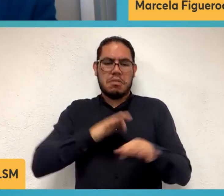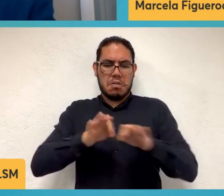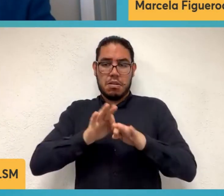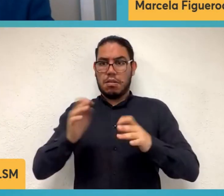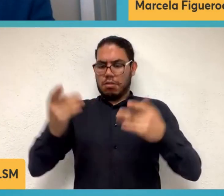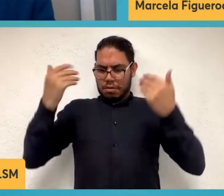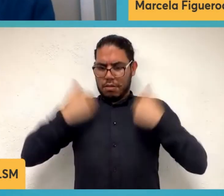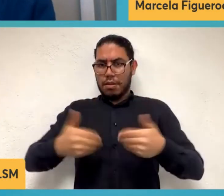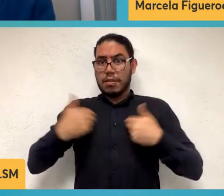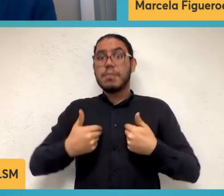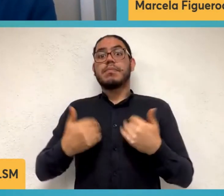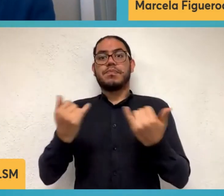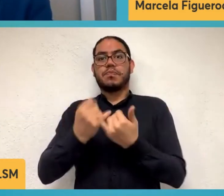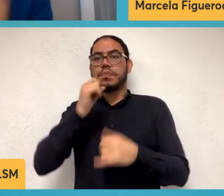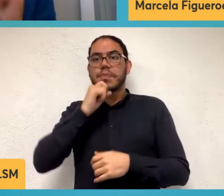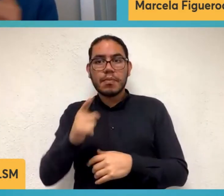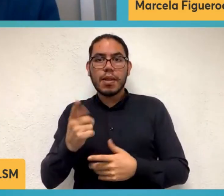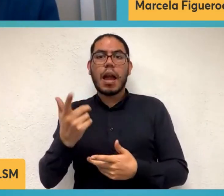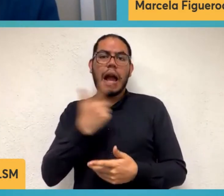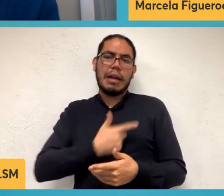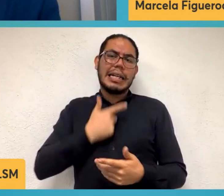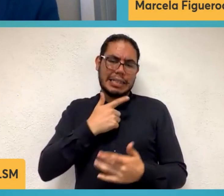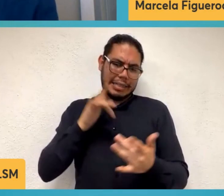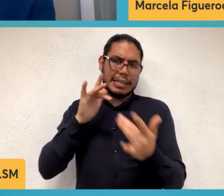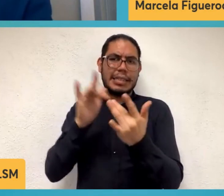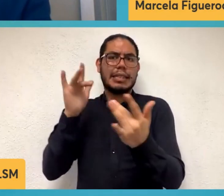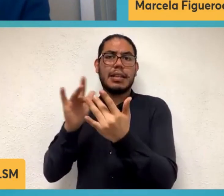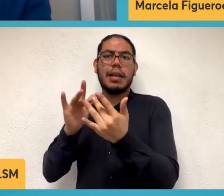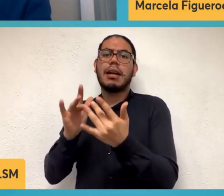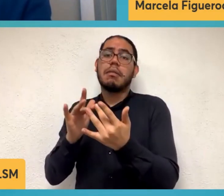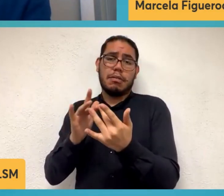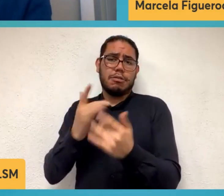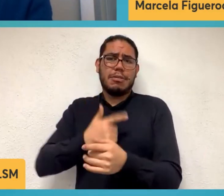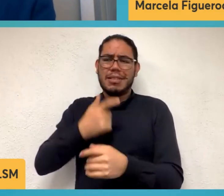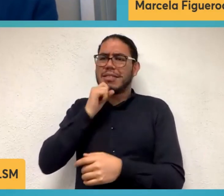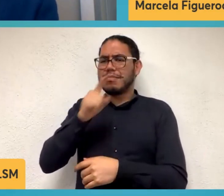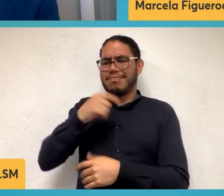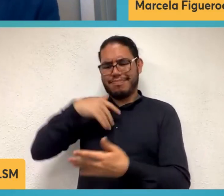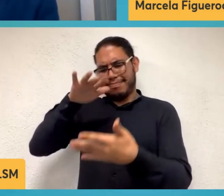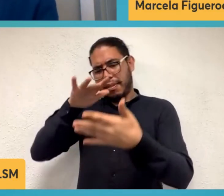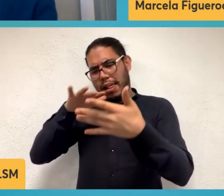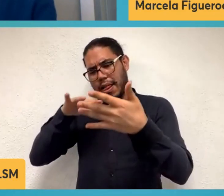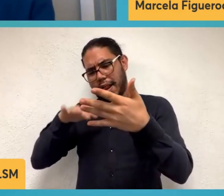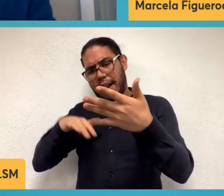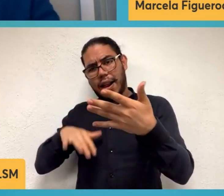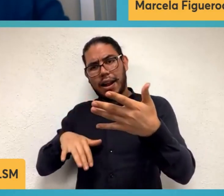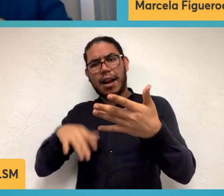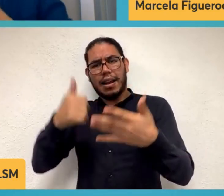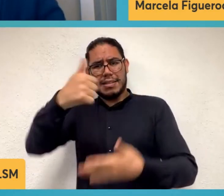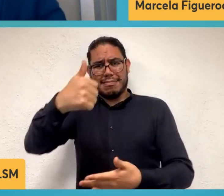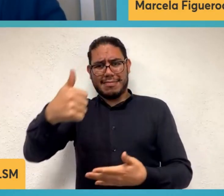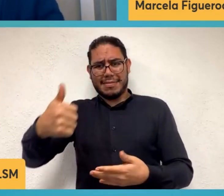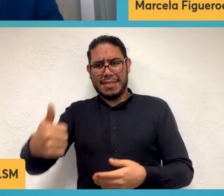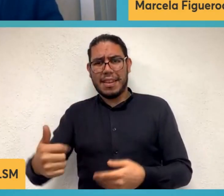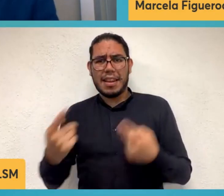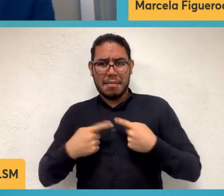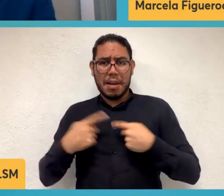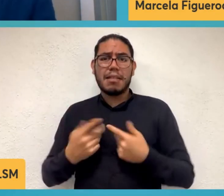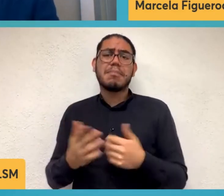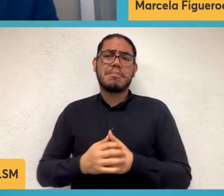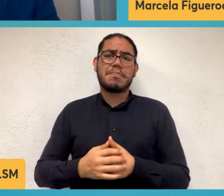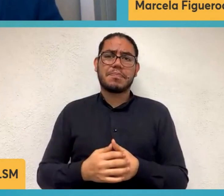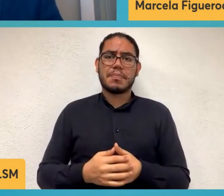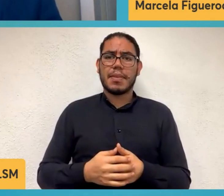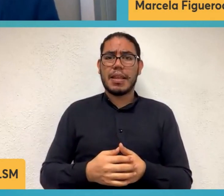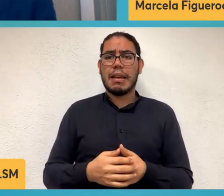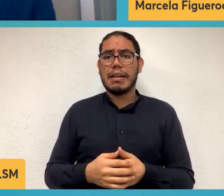a interactuar mucho, nos da mucho gusto. Realmente sí los leemos, los estamos leyendo a todos y cada uno de ustedes. Y también hay preguntas o